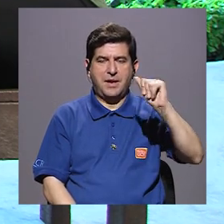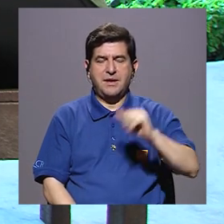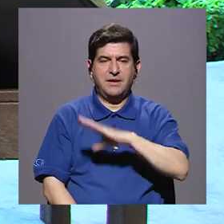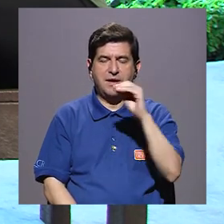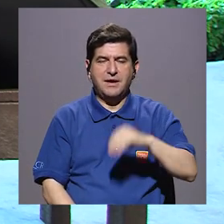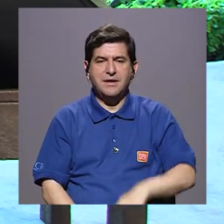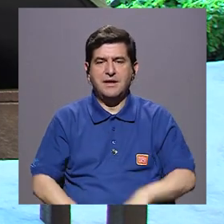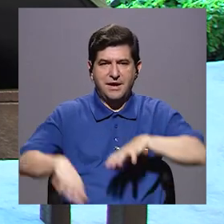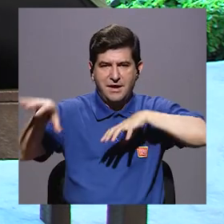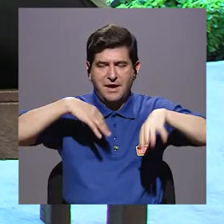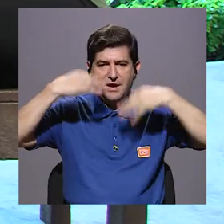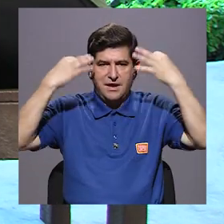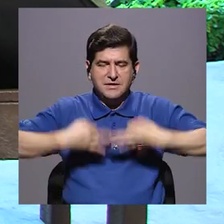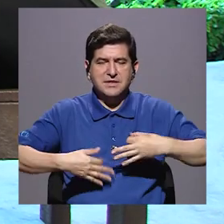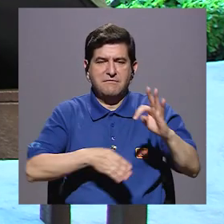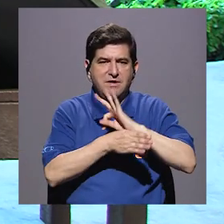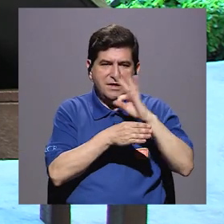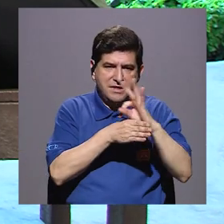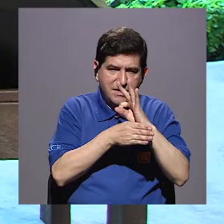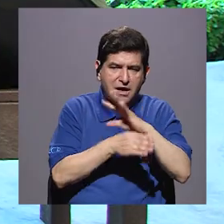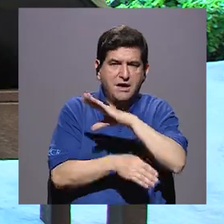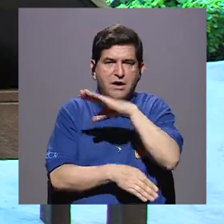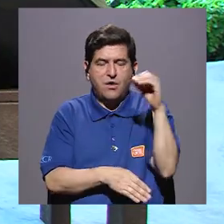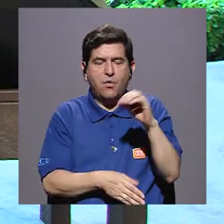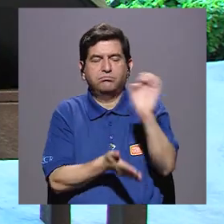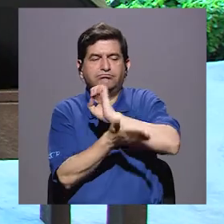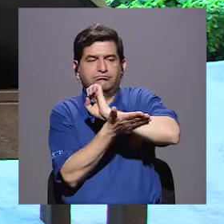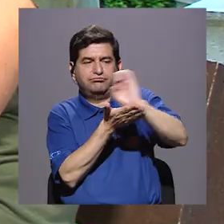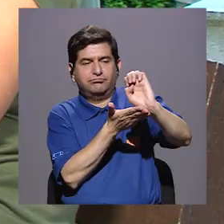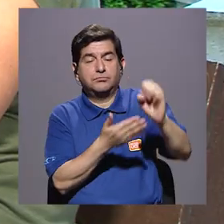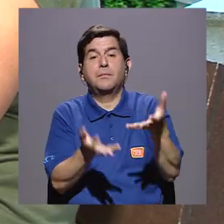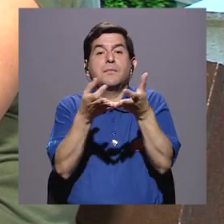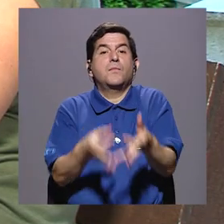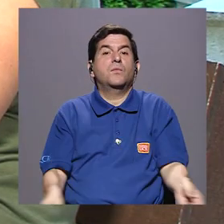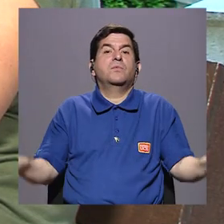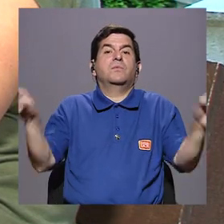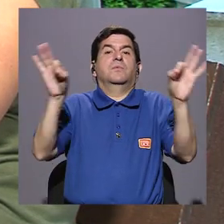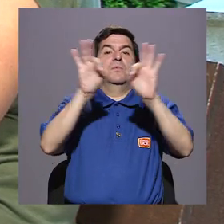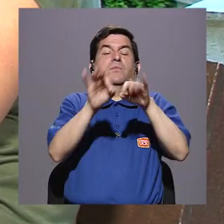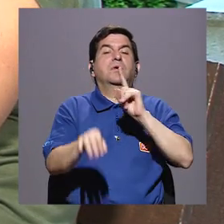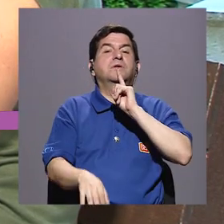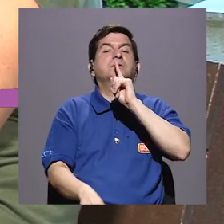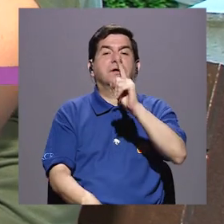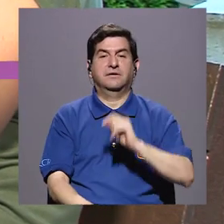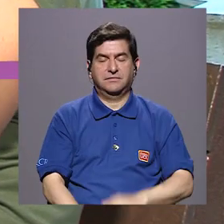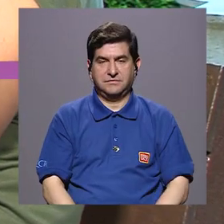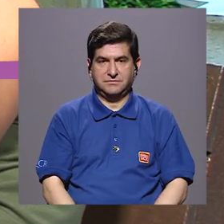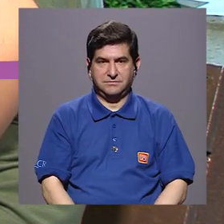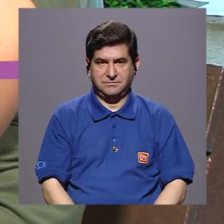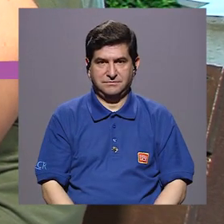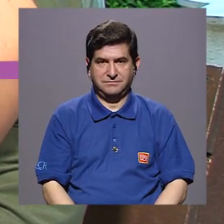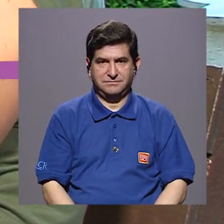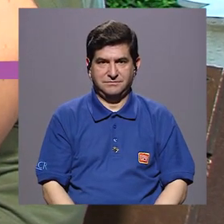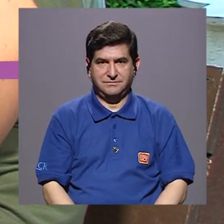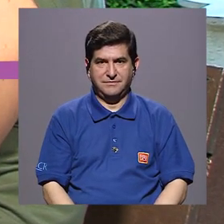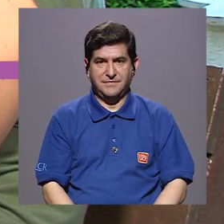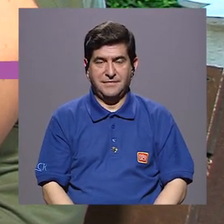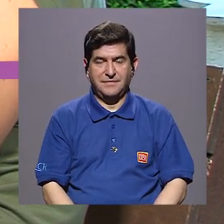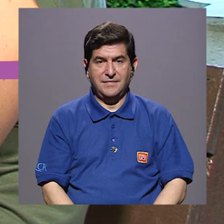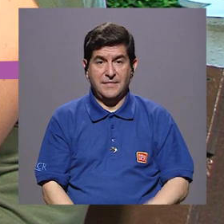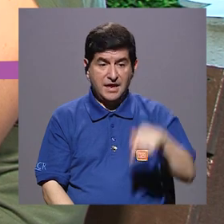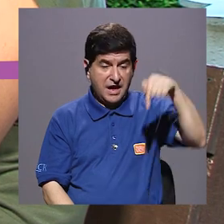del ejercicio físico se puede hacer tratamiento o se puede prevenir. Algo muy importante que te quiero indicar fue que